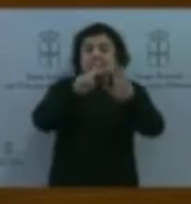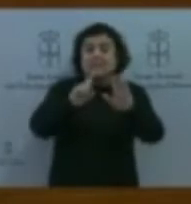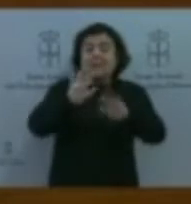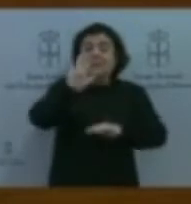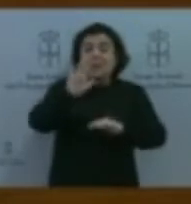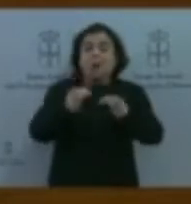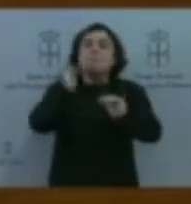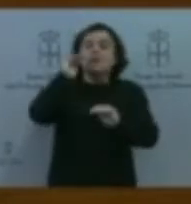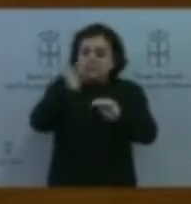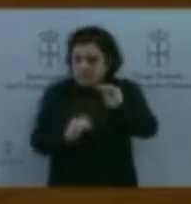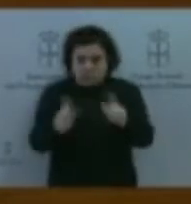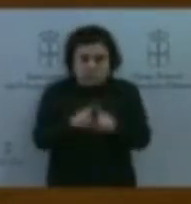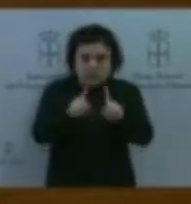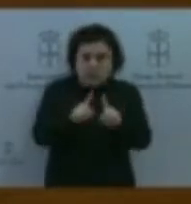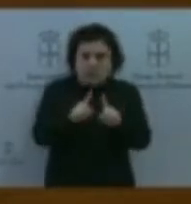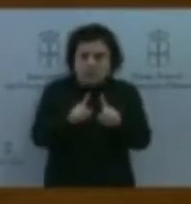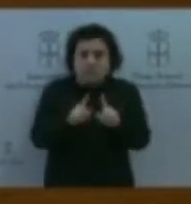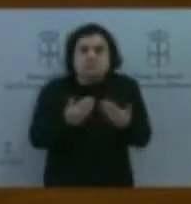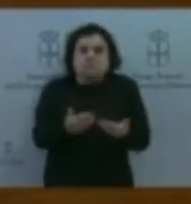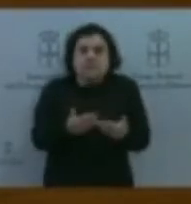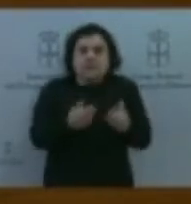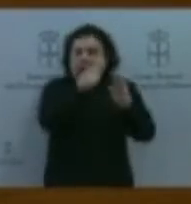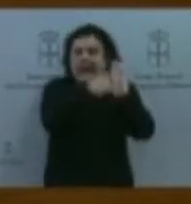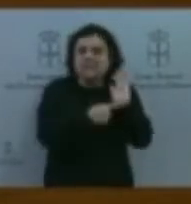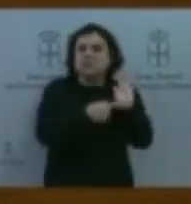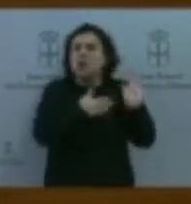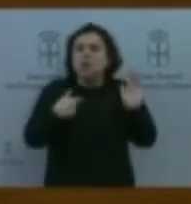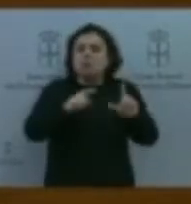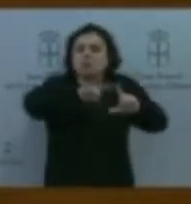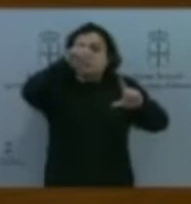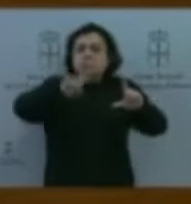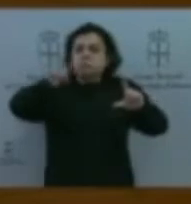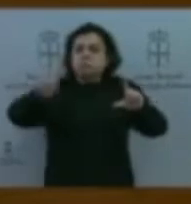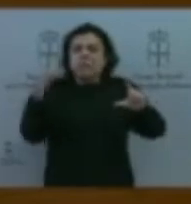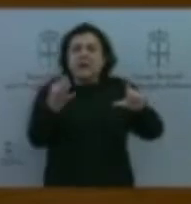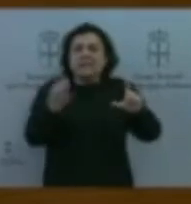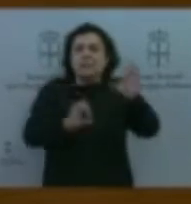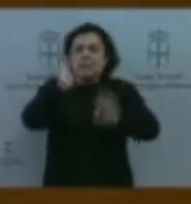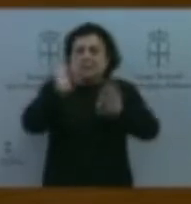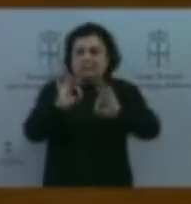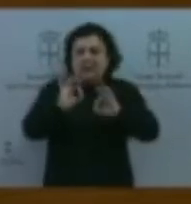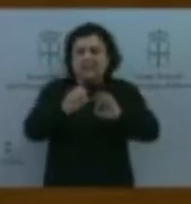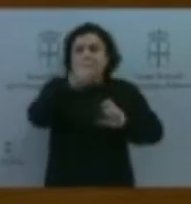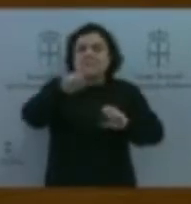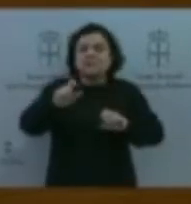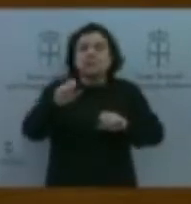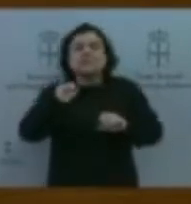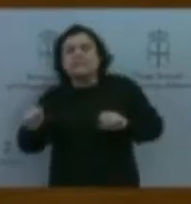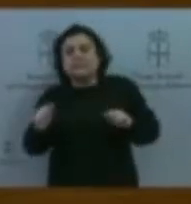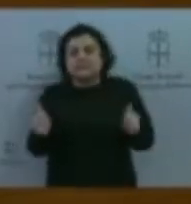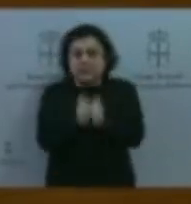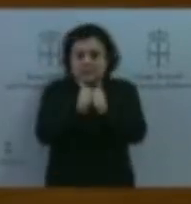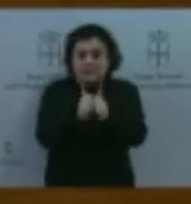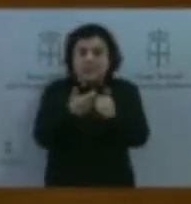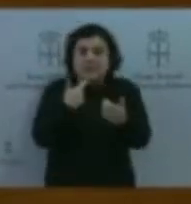¿Qué quiere decir esto? ¿Qué quiere decir esta gráfica que le enseño de porcentaje de dependientes que nos esperan en los próximos 40 años? Pues que usted hablaba de tiempos de incertidumbre, pero